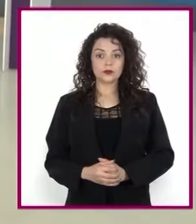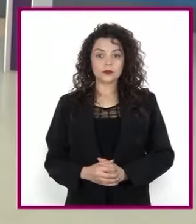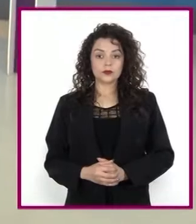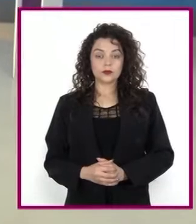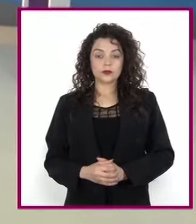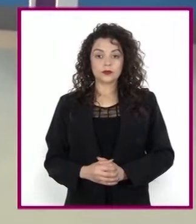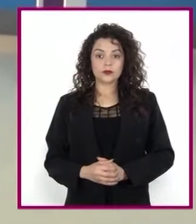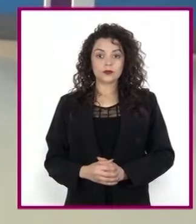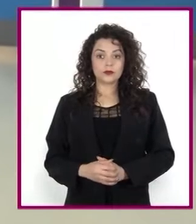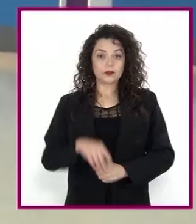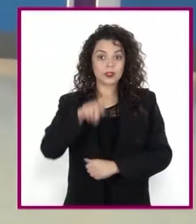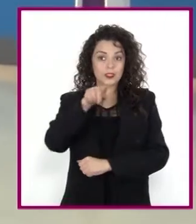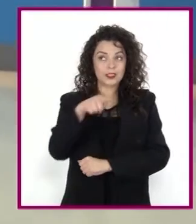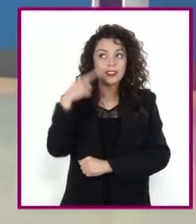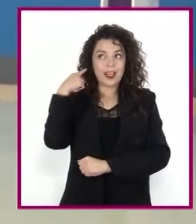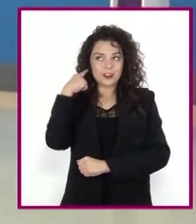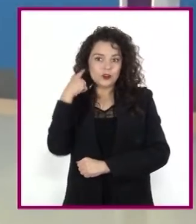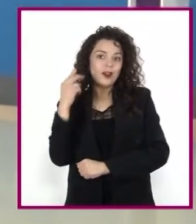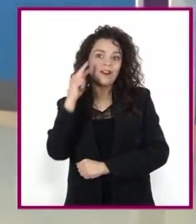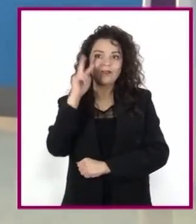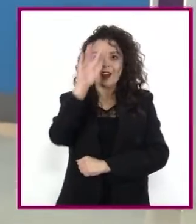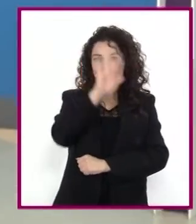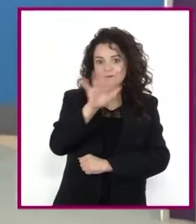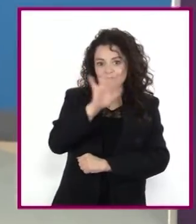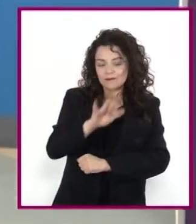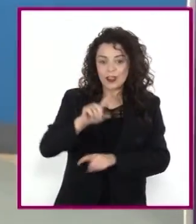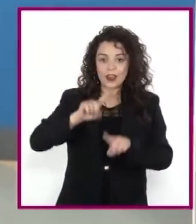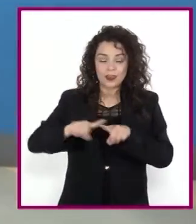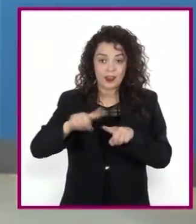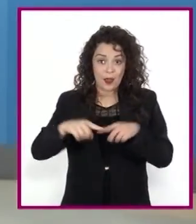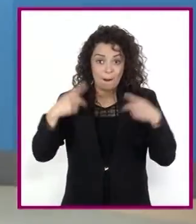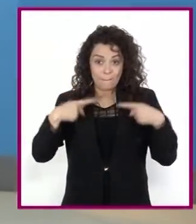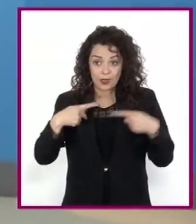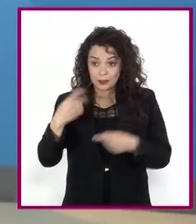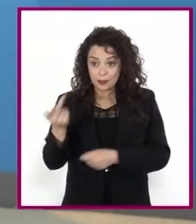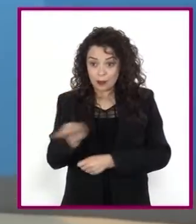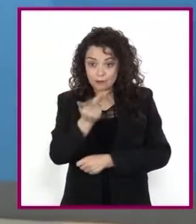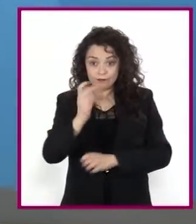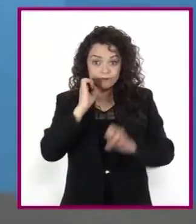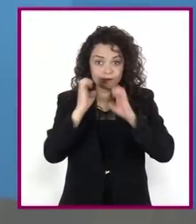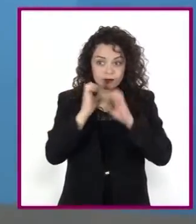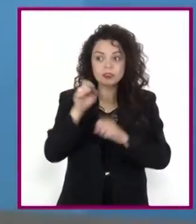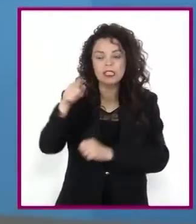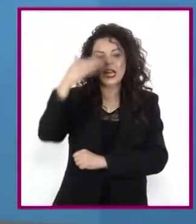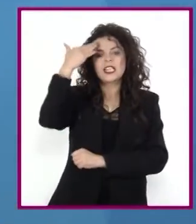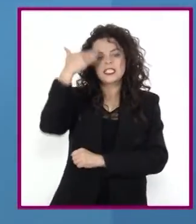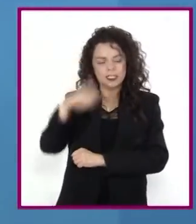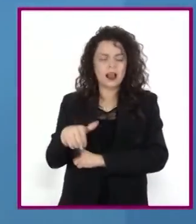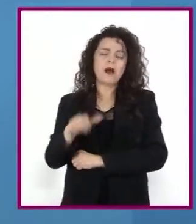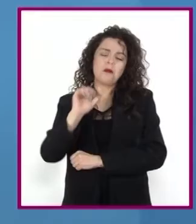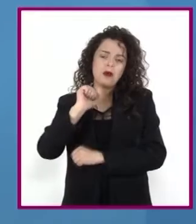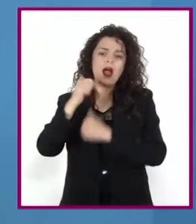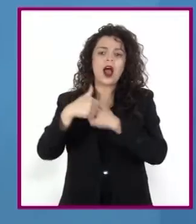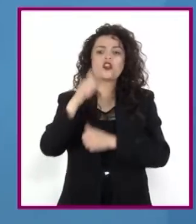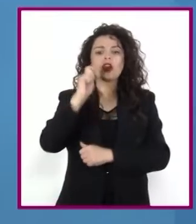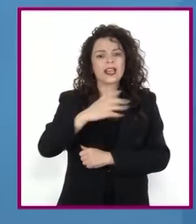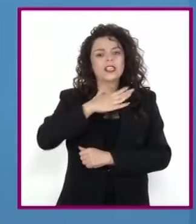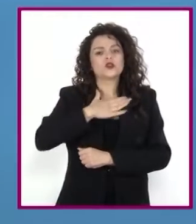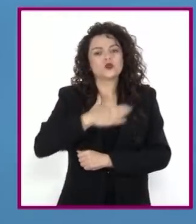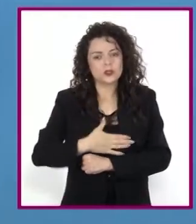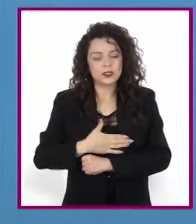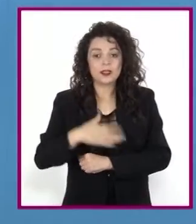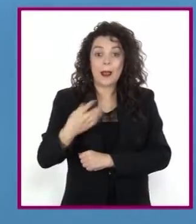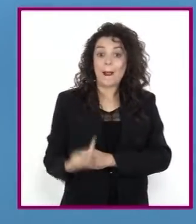Como pudieron escuchar, las y los participantes también tienen una noción de lo que es la justicia. Sin